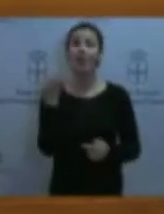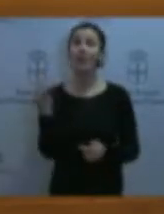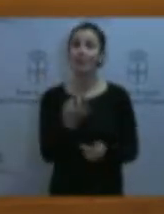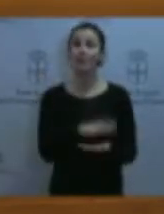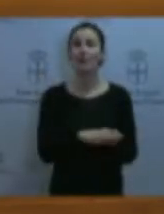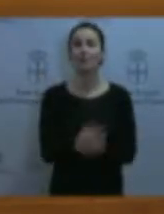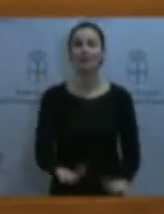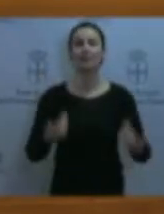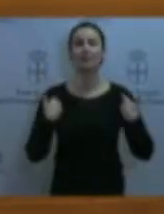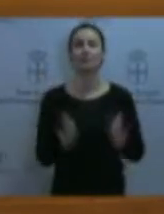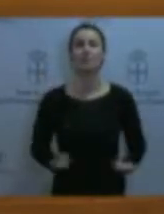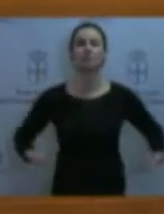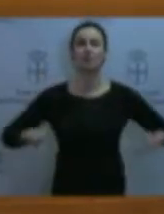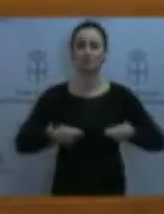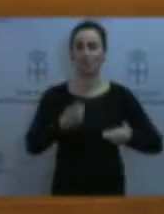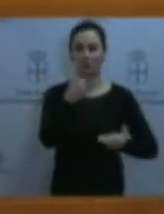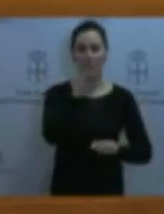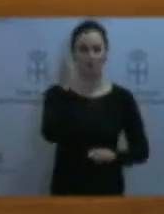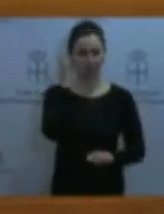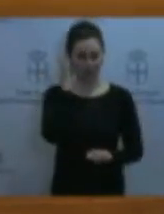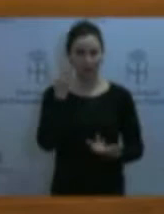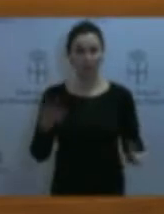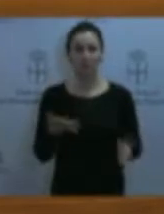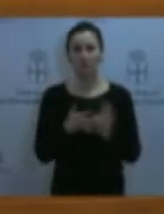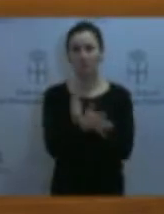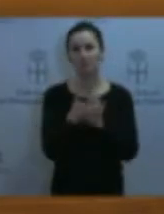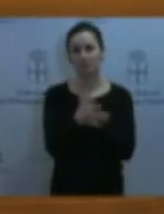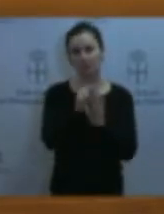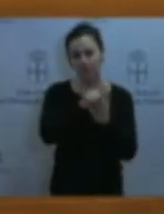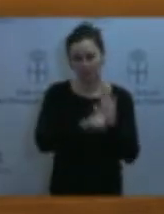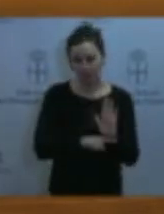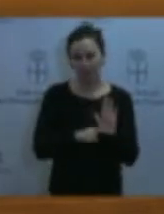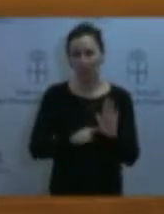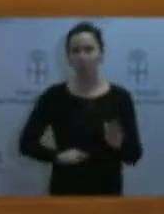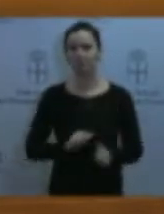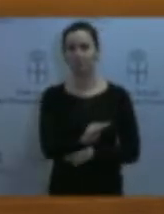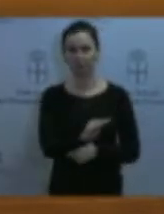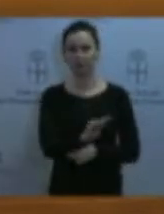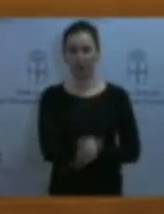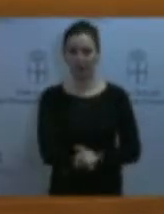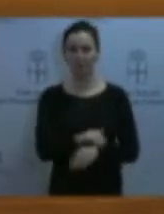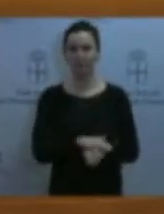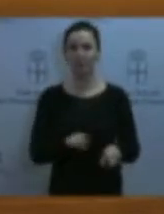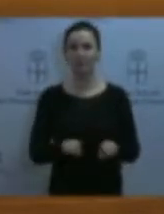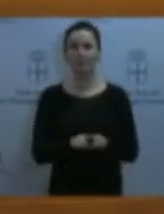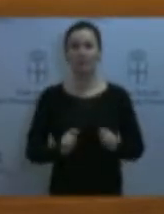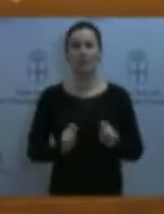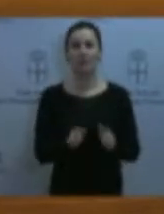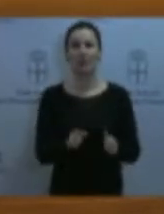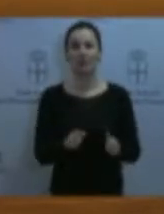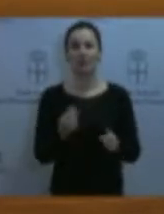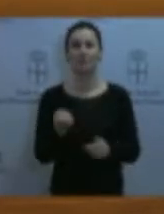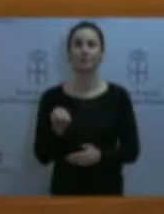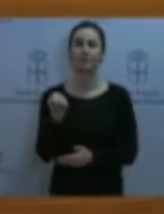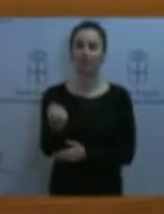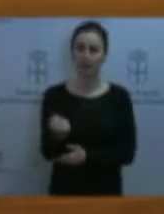muy específicas. Programas de subvenciones también para la prestación de servicios para apoyo, por ejemplo, de mayores y de